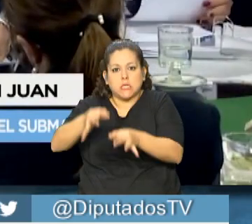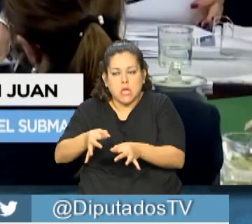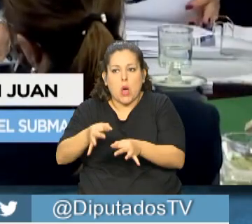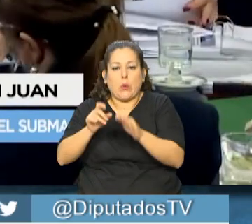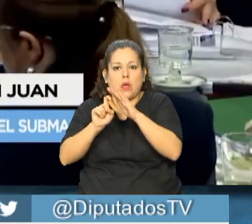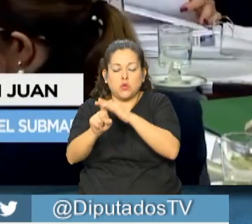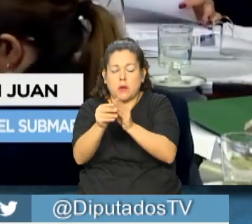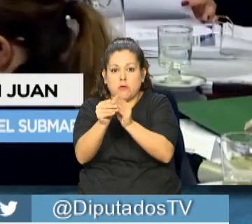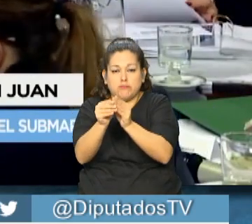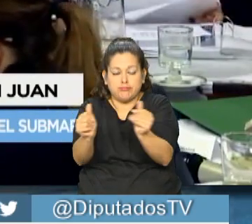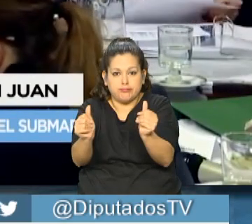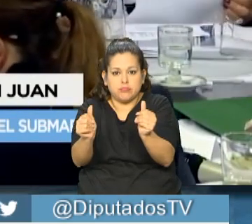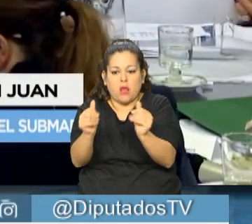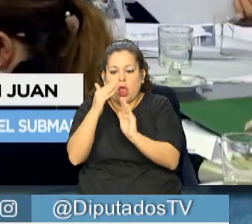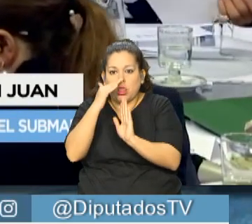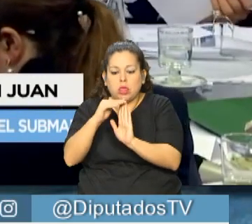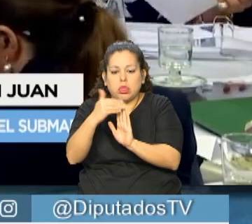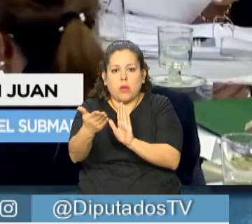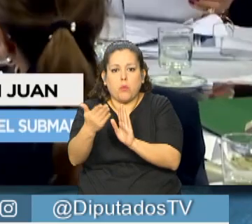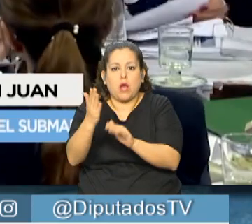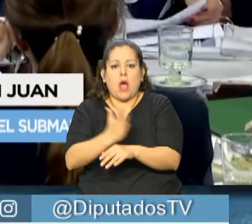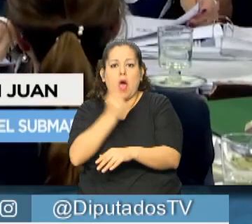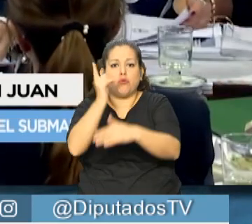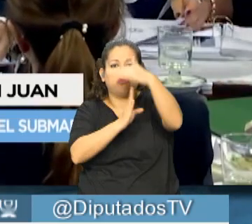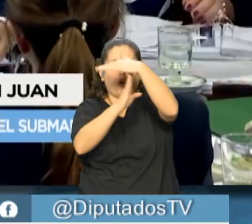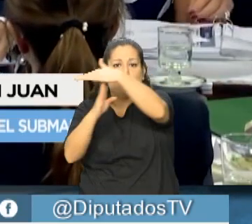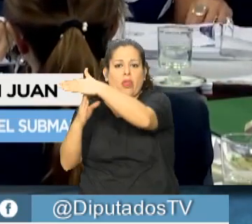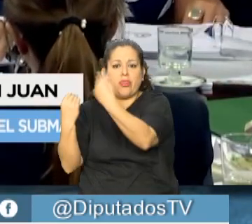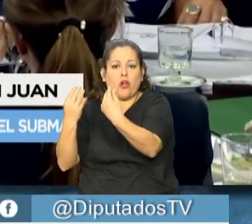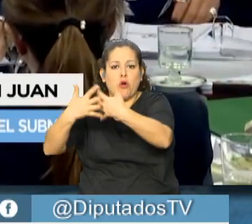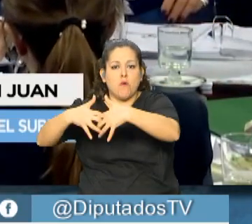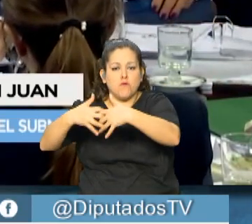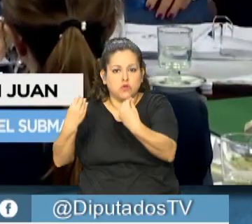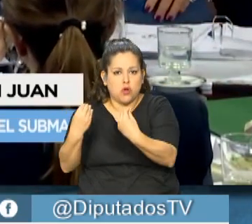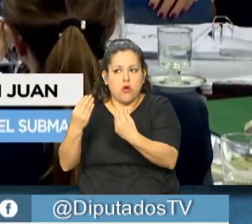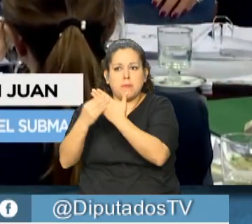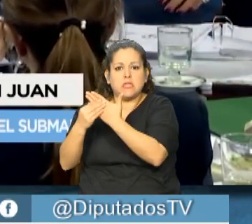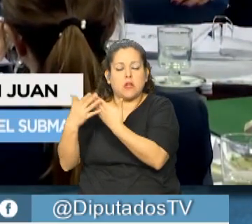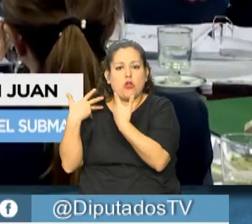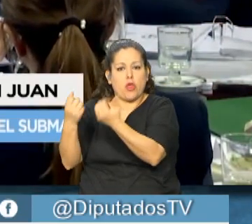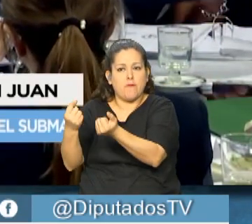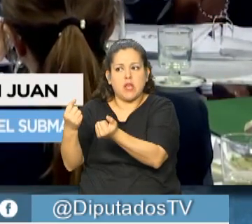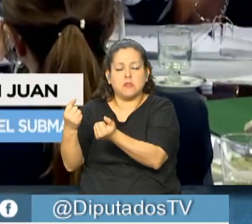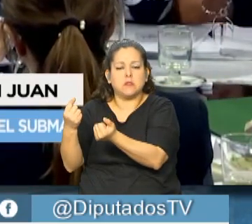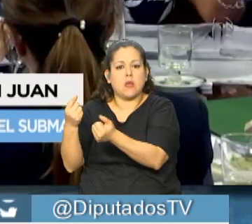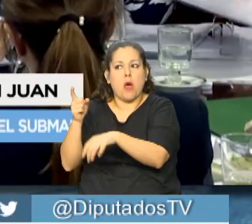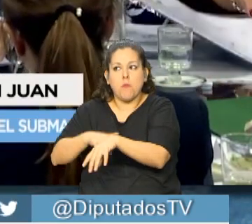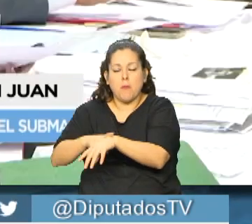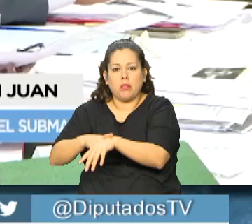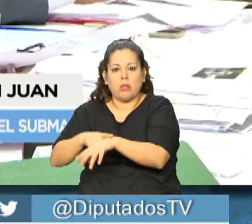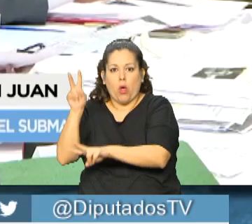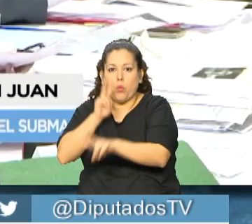la desaparición, cómo funcionó la cadena de mandos, cómo el Ministerio de Defensa no actuó en la